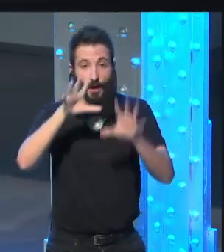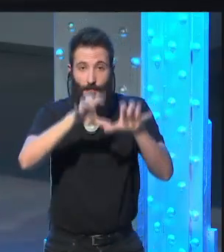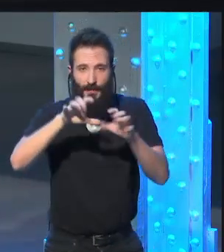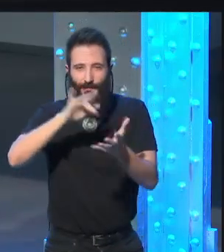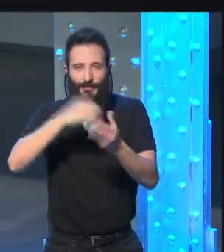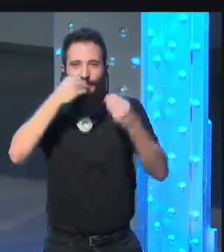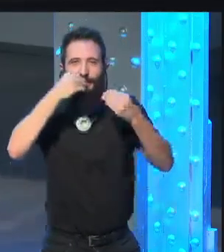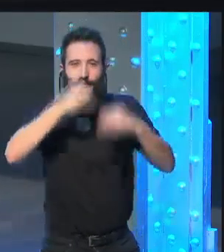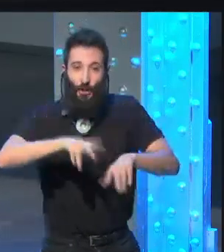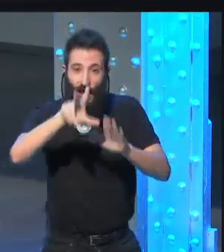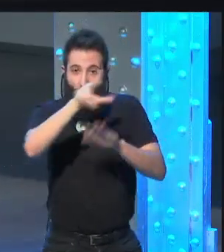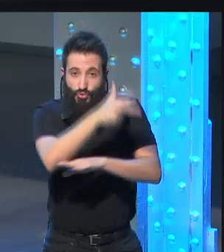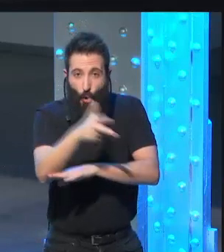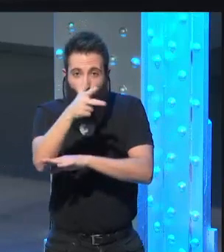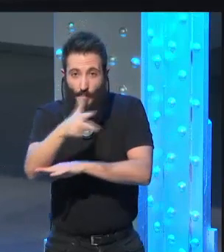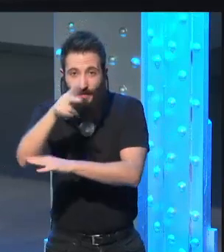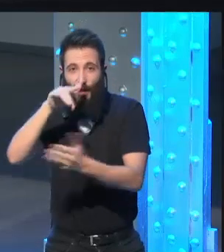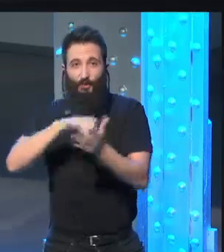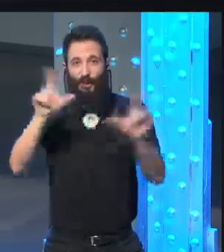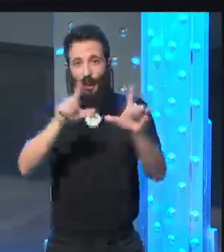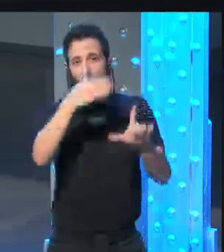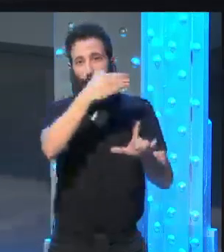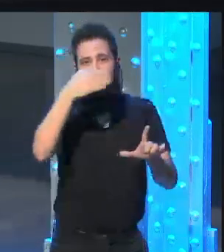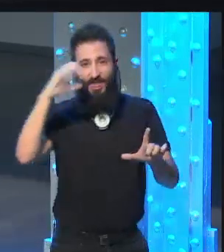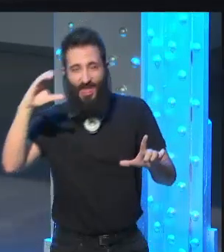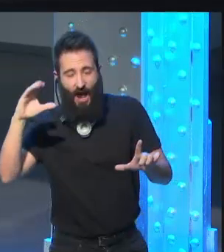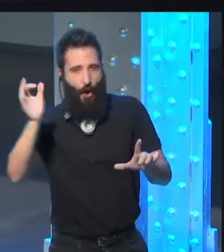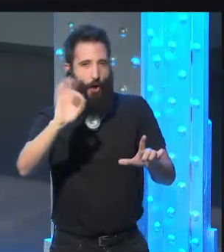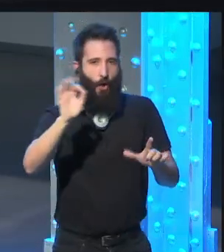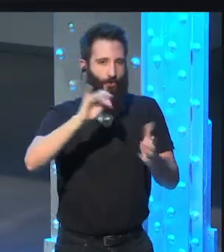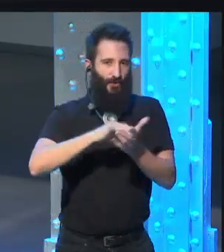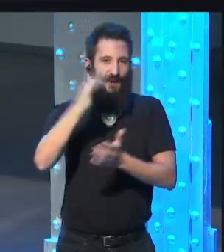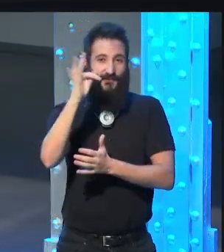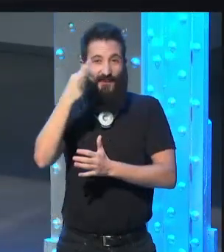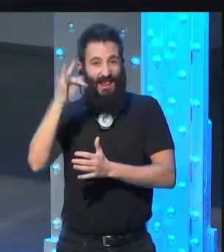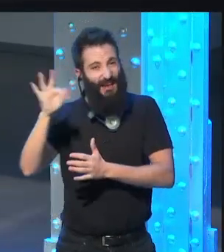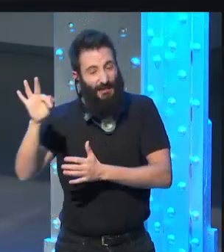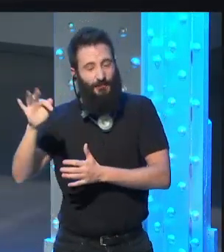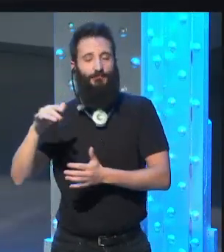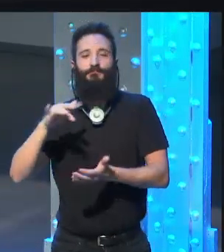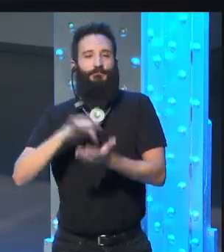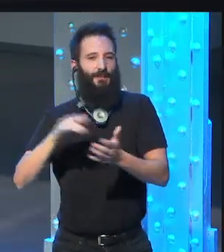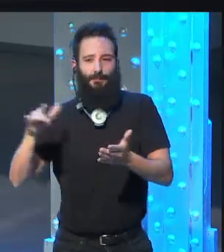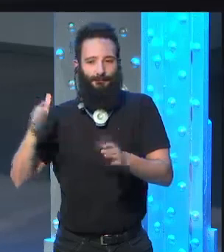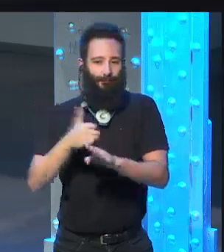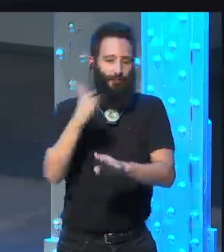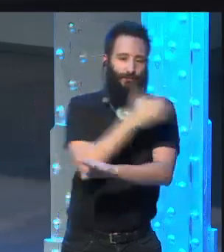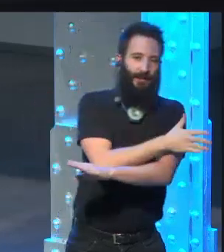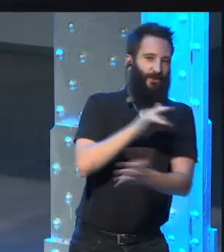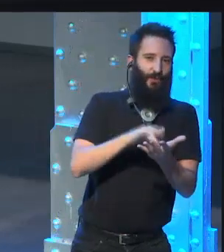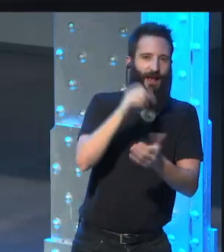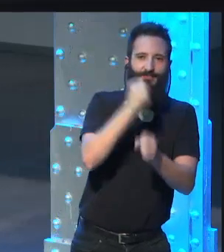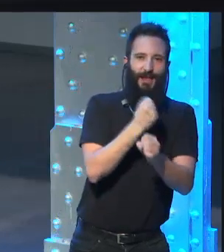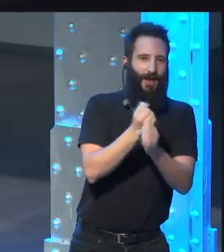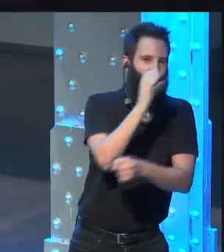historia así en un documental de la BBC o de Félix Rodríguez de la Fuente, pues hay un trabajo científico detrás,